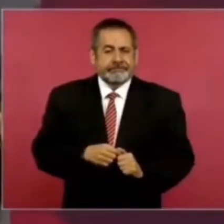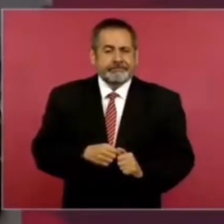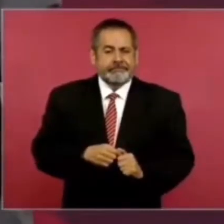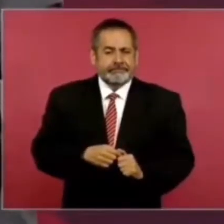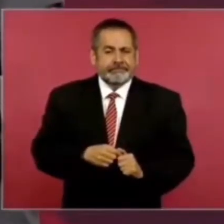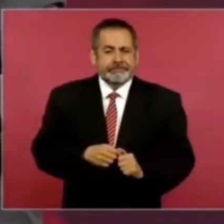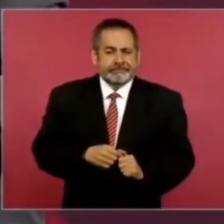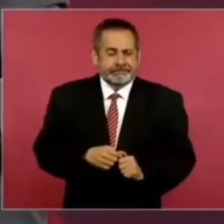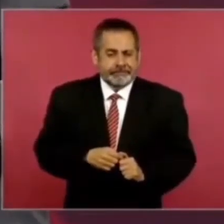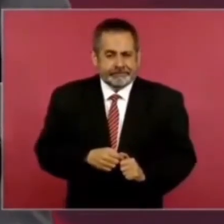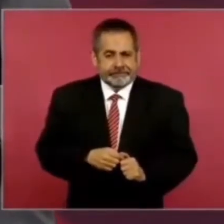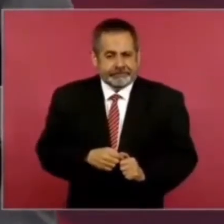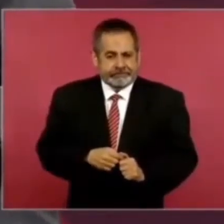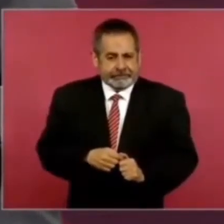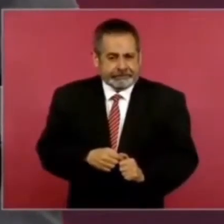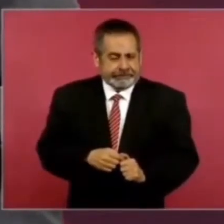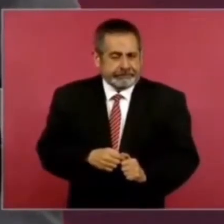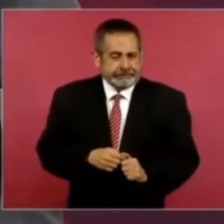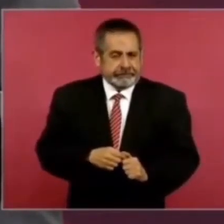Los